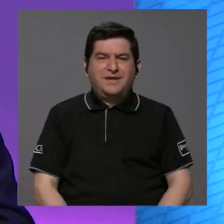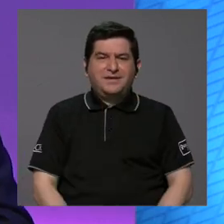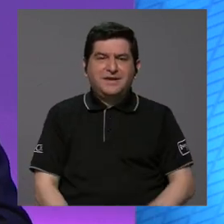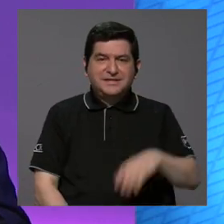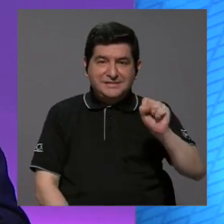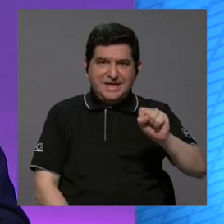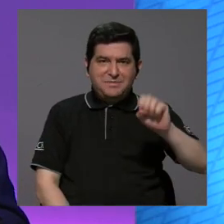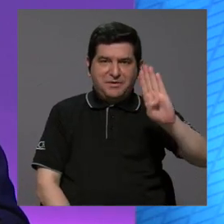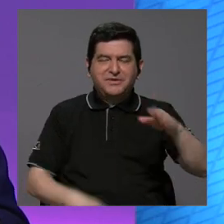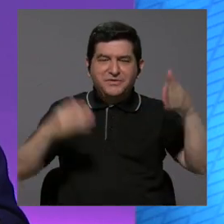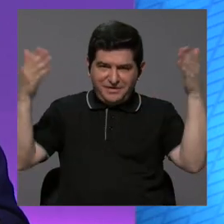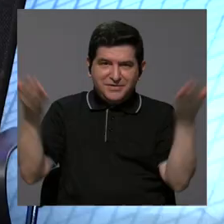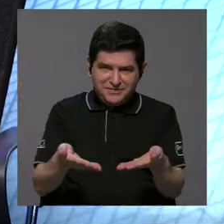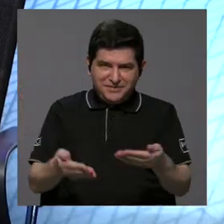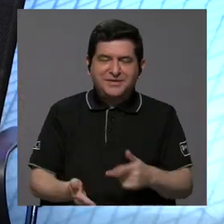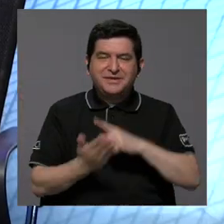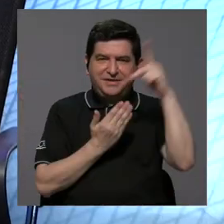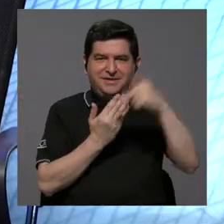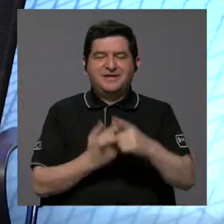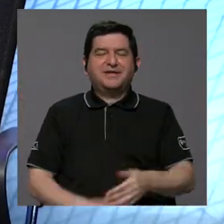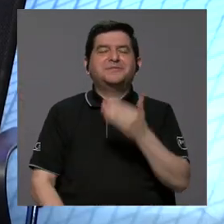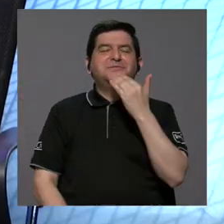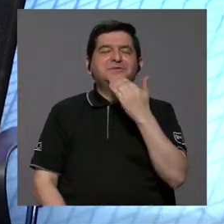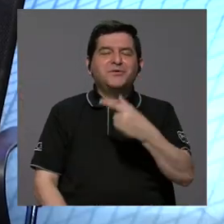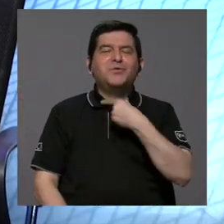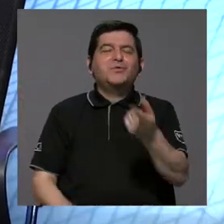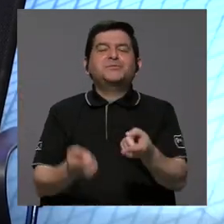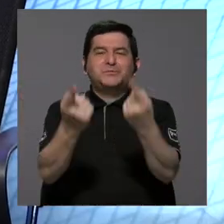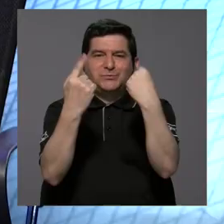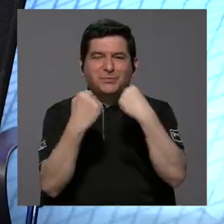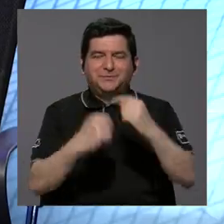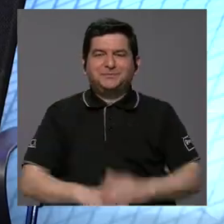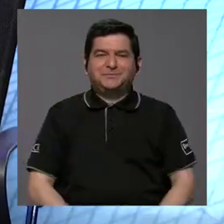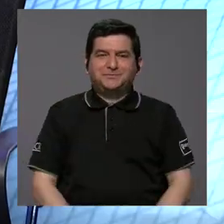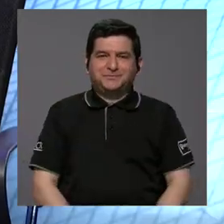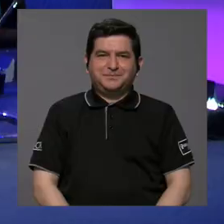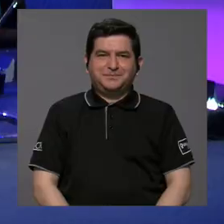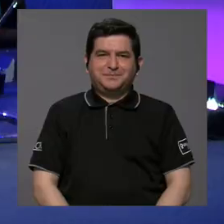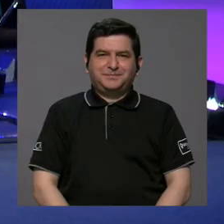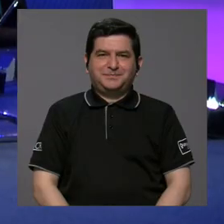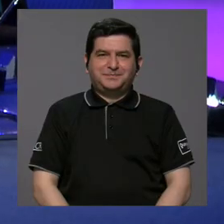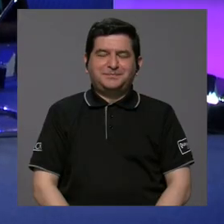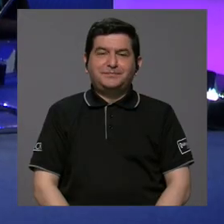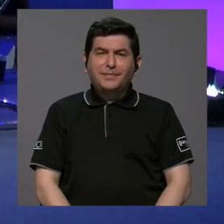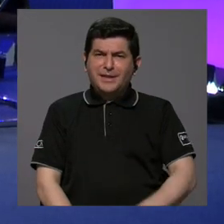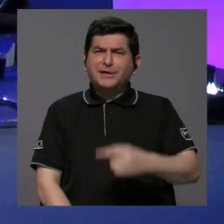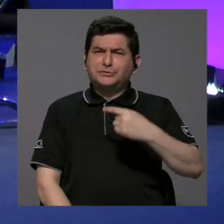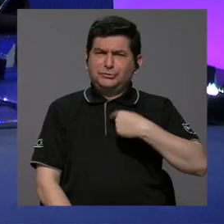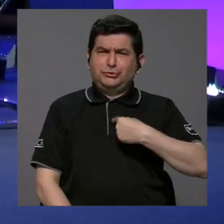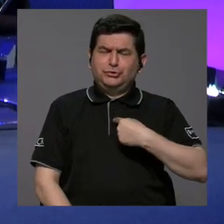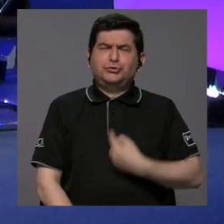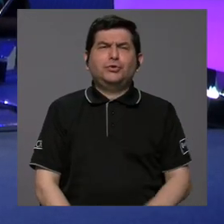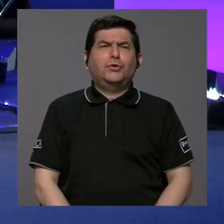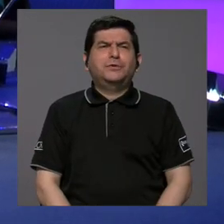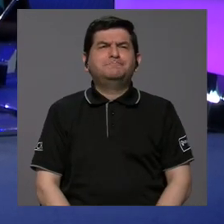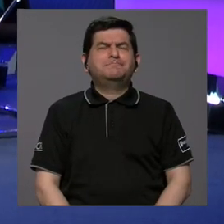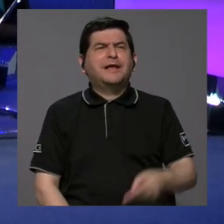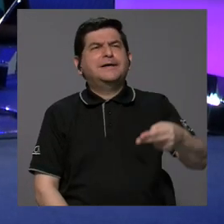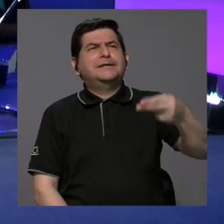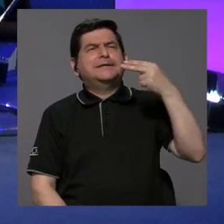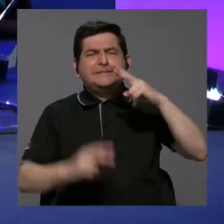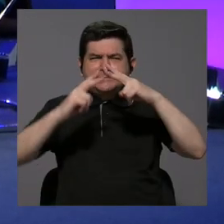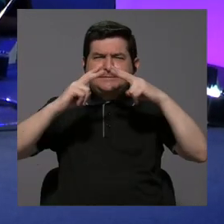bienvenida especiales 15 ucr Muchísimas gracias Un placer estar acá yo haciendo un poquito de historia